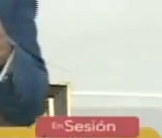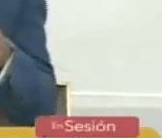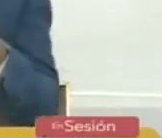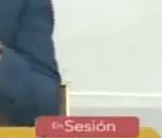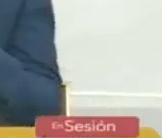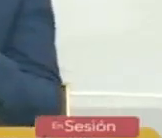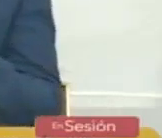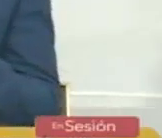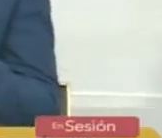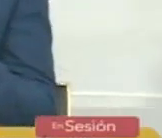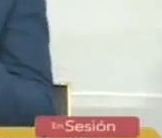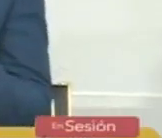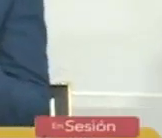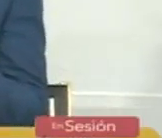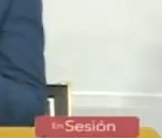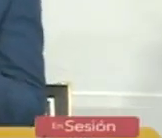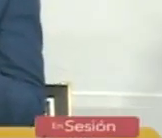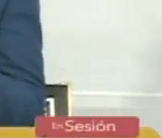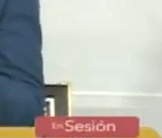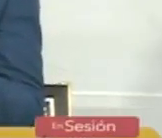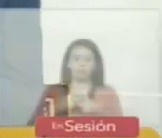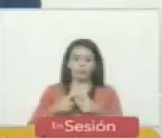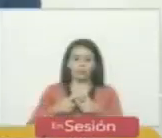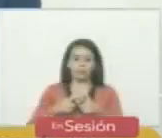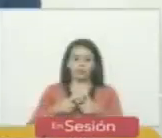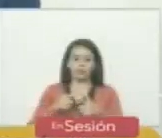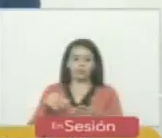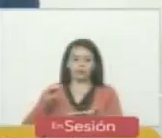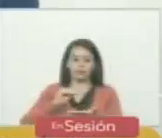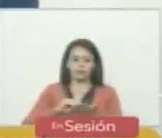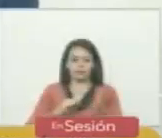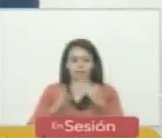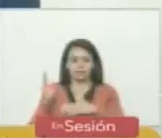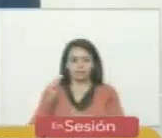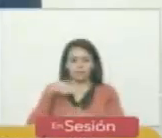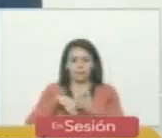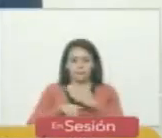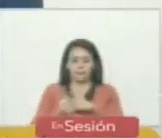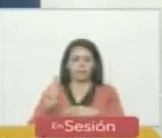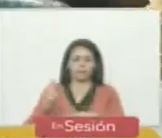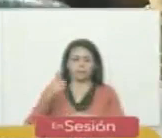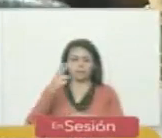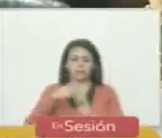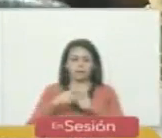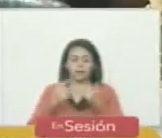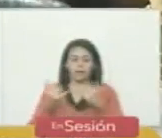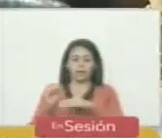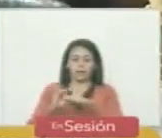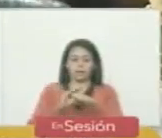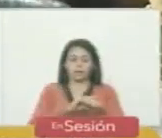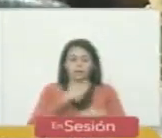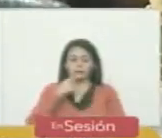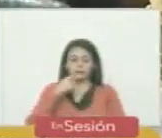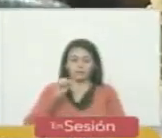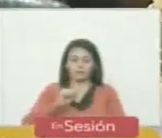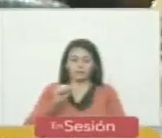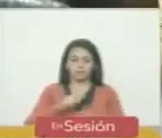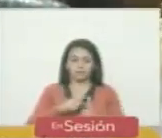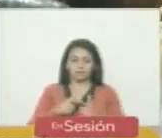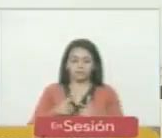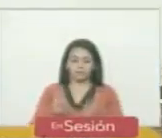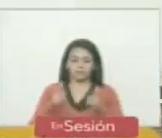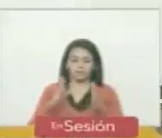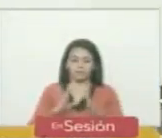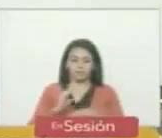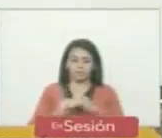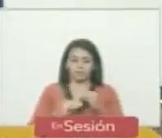aéreo uruguayo, les dijeron, regrésense que no pueden entrar a Uruguay. Ya les habían dicho que sí, ya les habían dado autorización